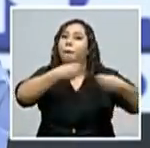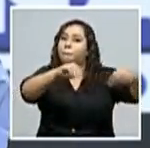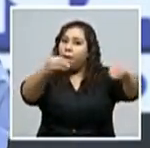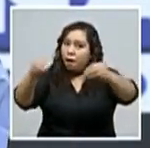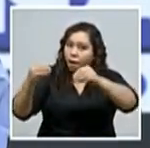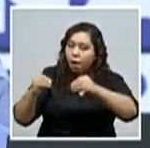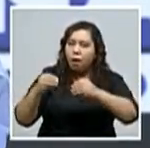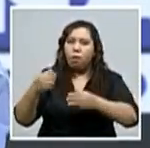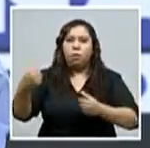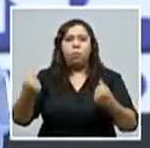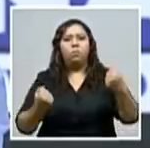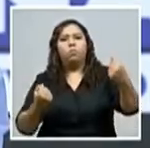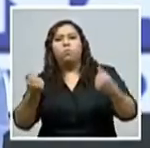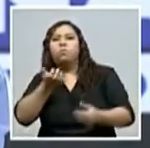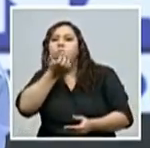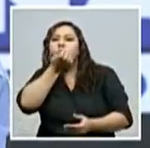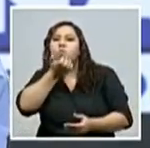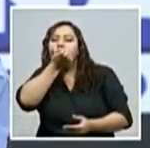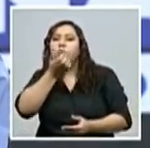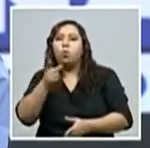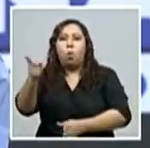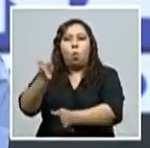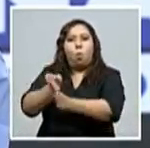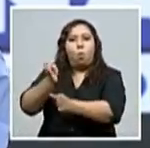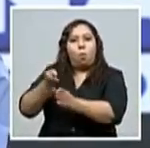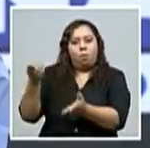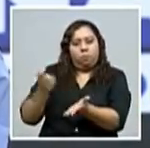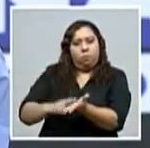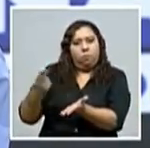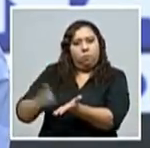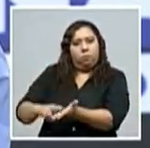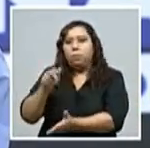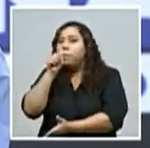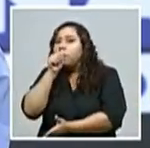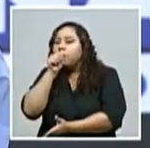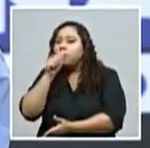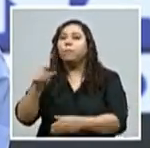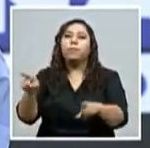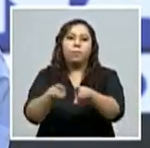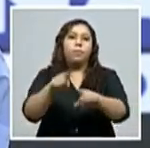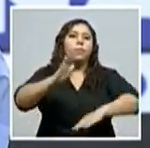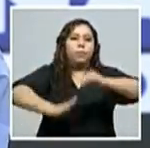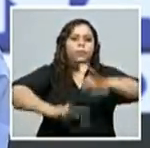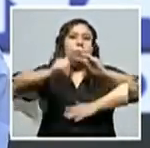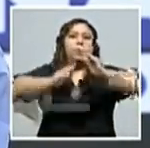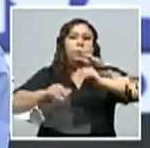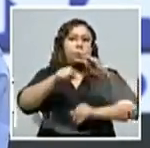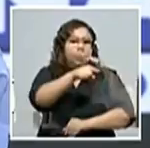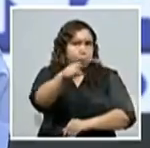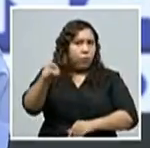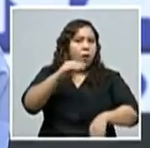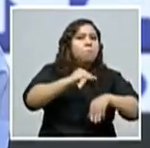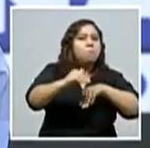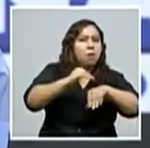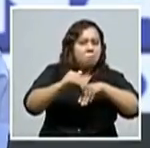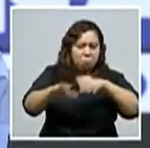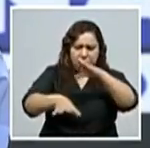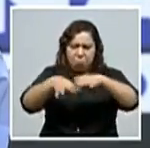transporte de autobuses contratados, sector construcción. Asimismo, ¿verdad?, se le recuerda que